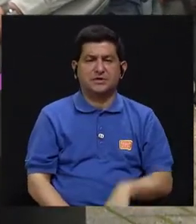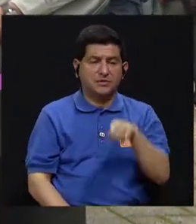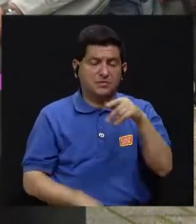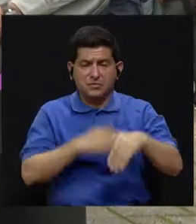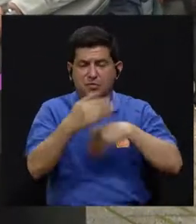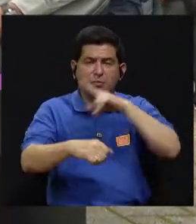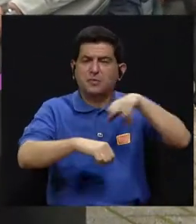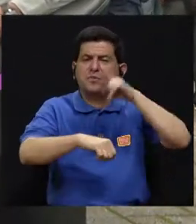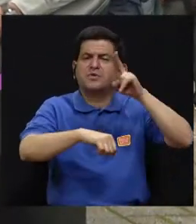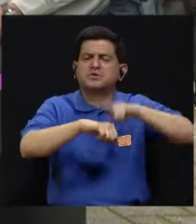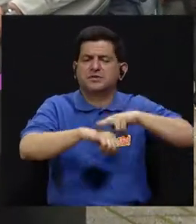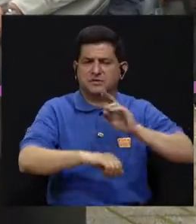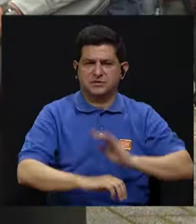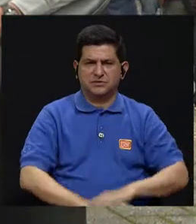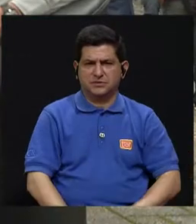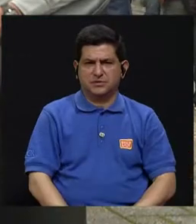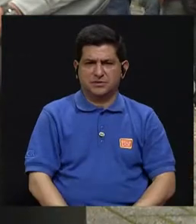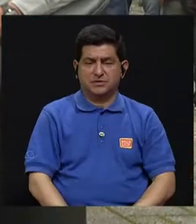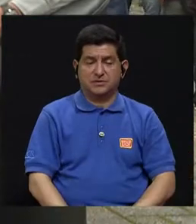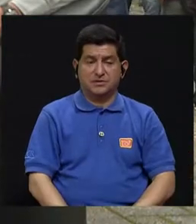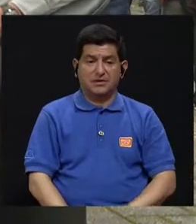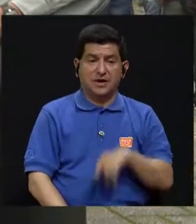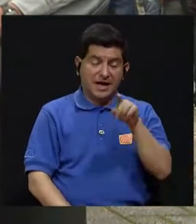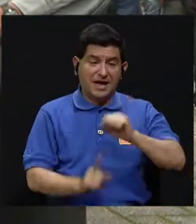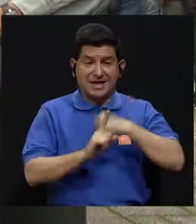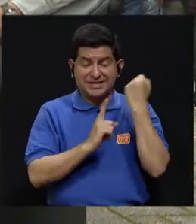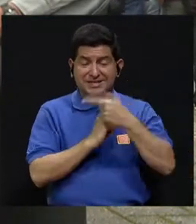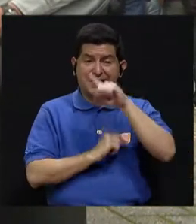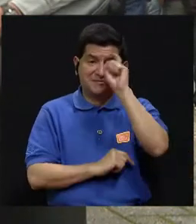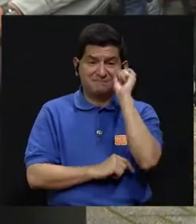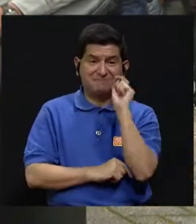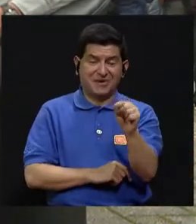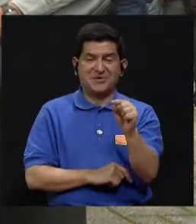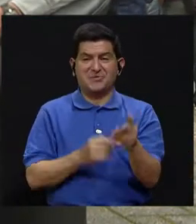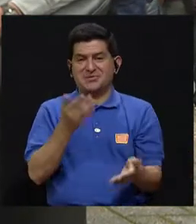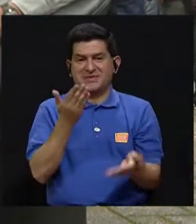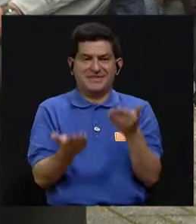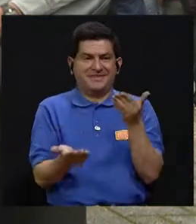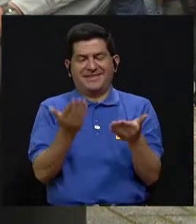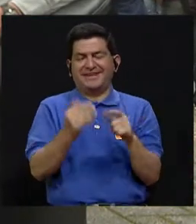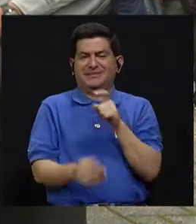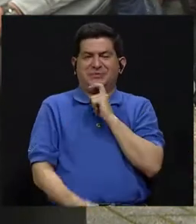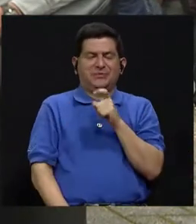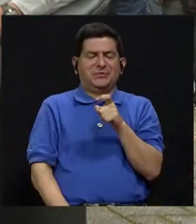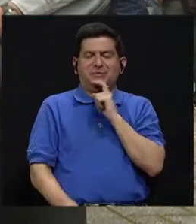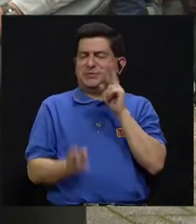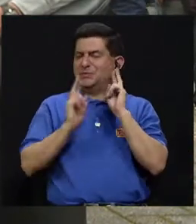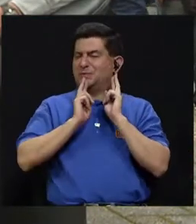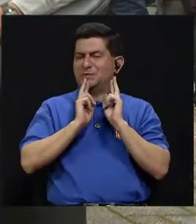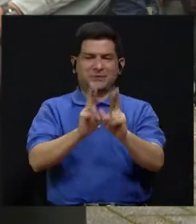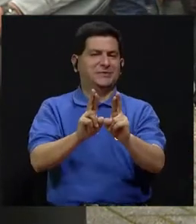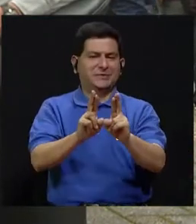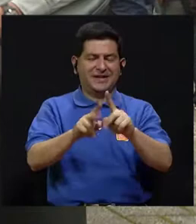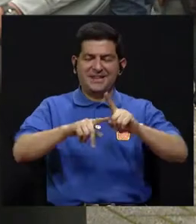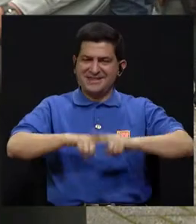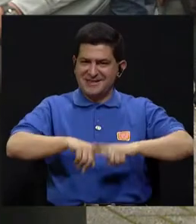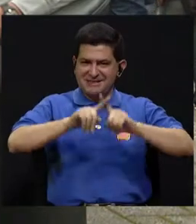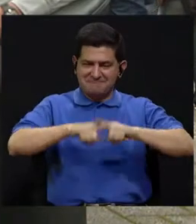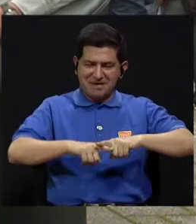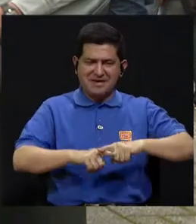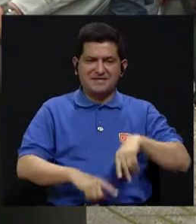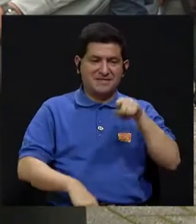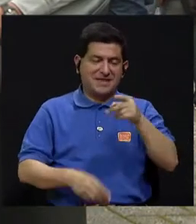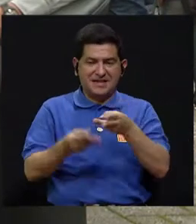sus procesos naturales? Sí, bueno, ya eso sí es una pregunta bastante difícil de responder porque dependiendo